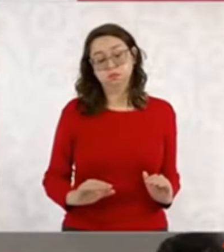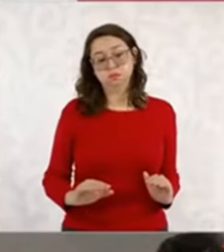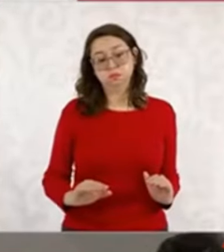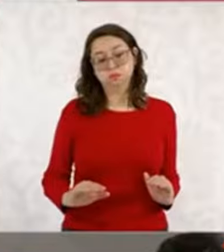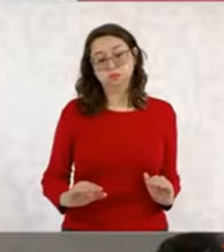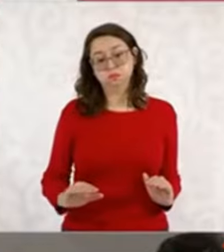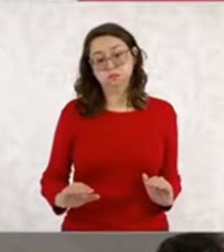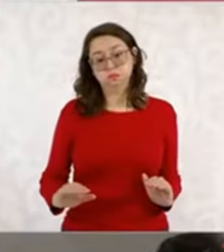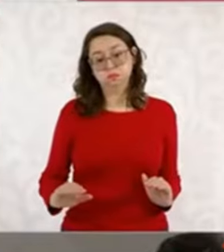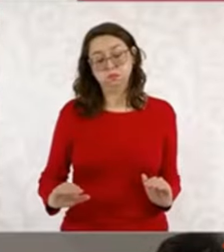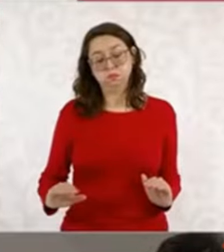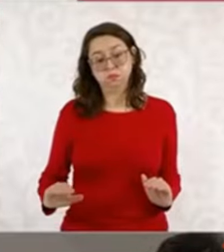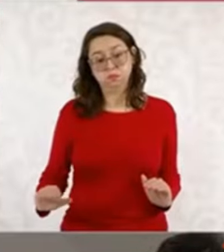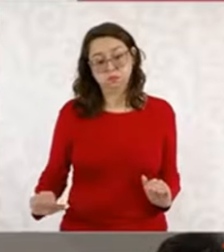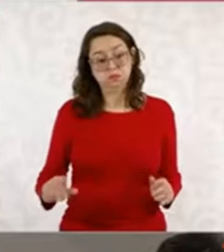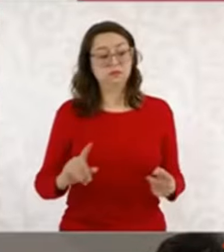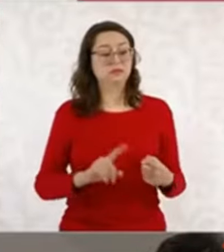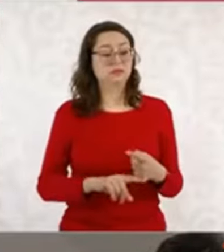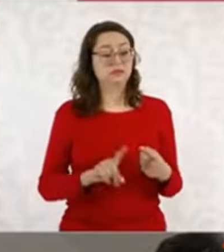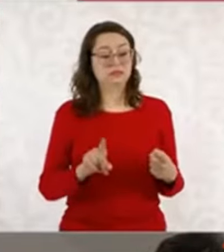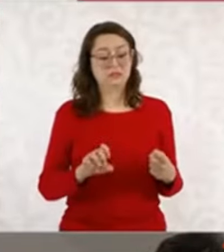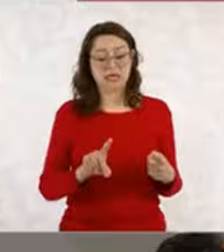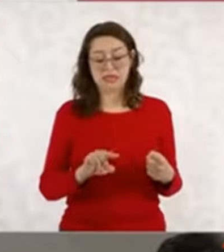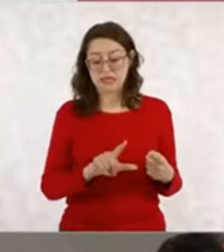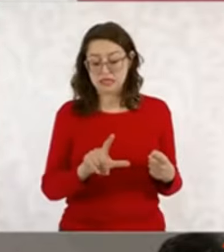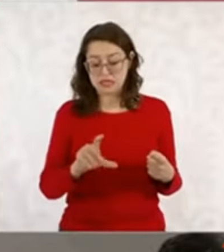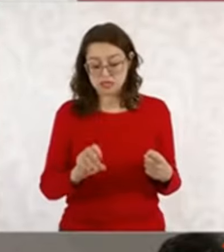y este es Zedillo